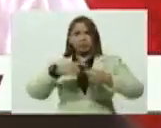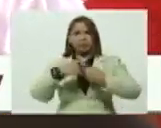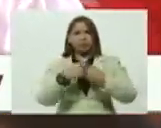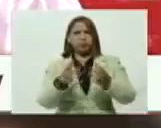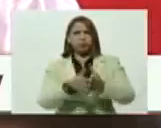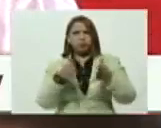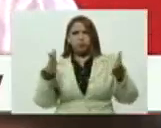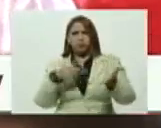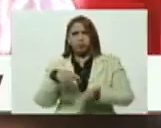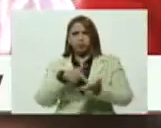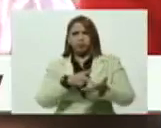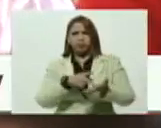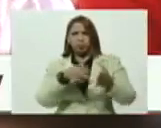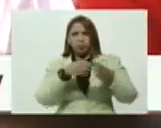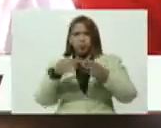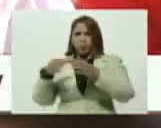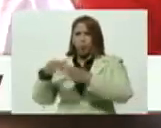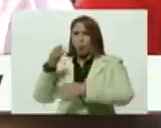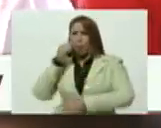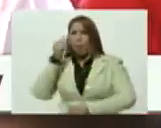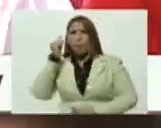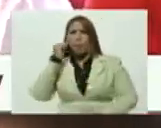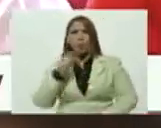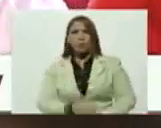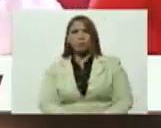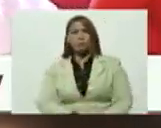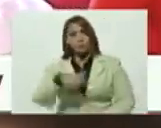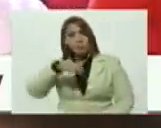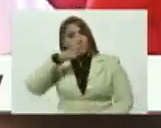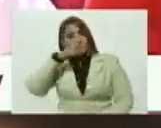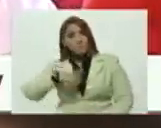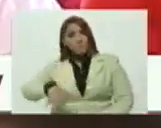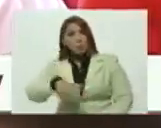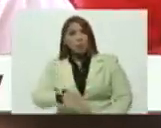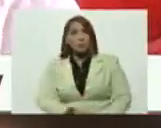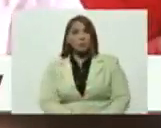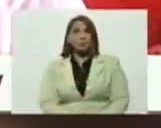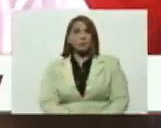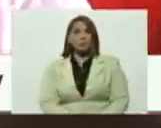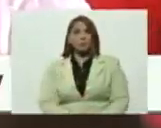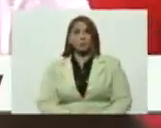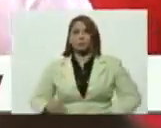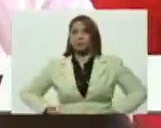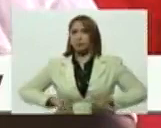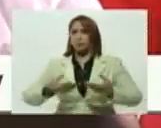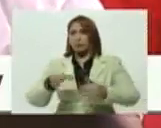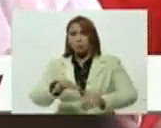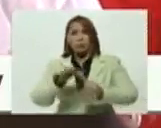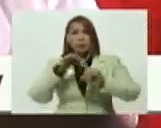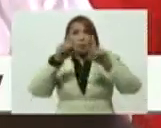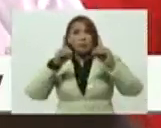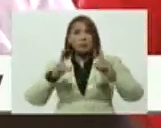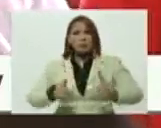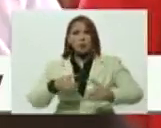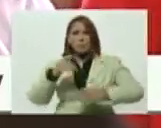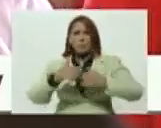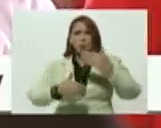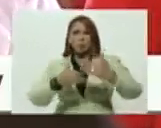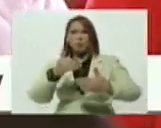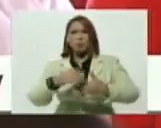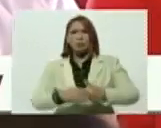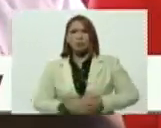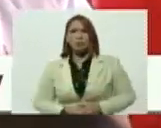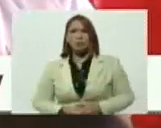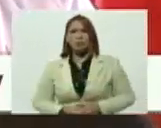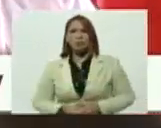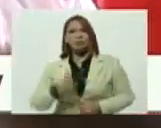gran cantidad de cuadros de hombres y mujeres y hoy el pueblo ha dado su decisión. Un proceso de decantación, un